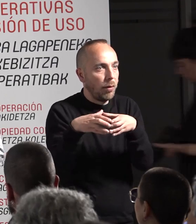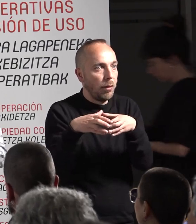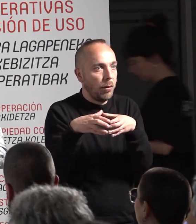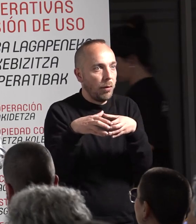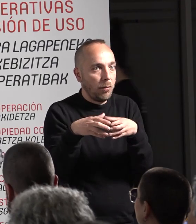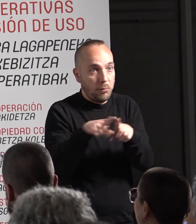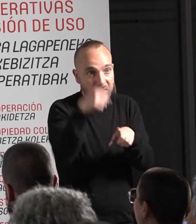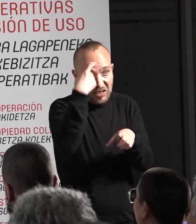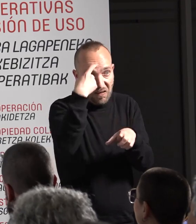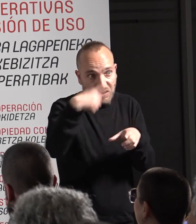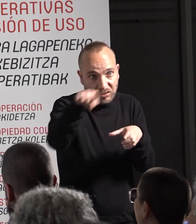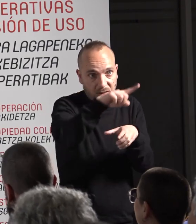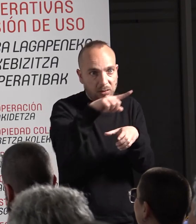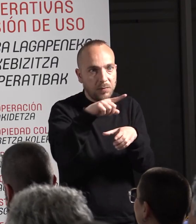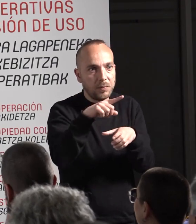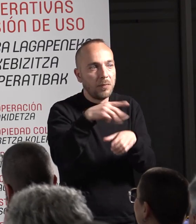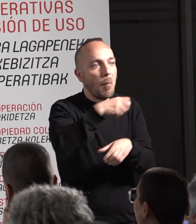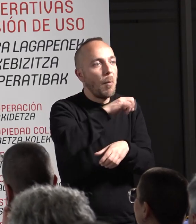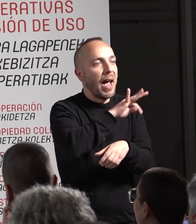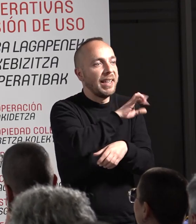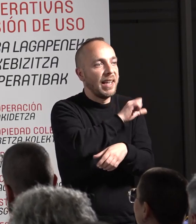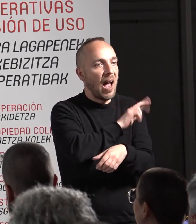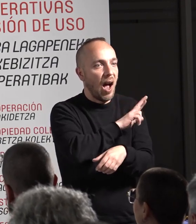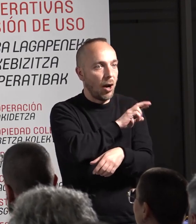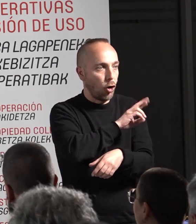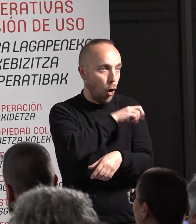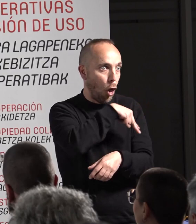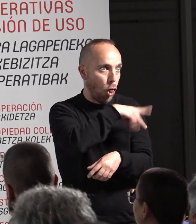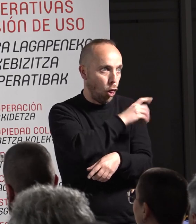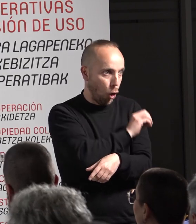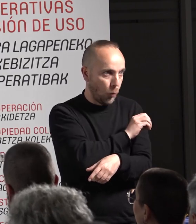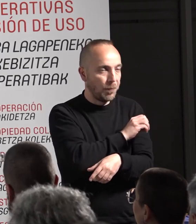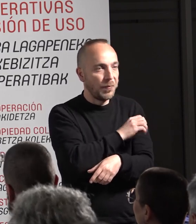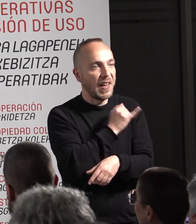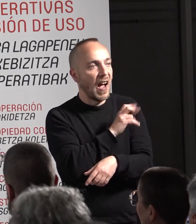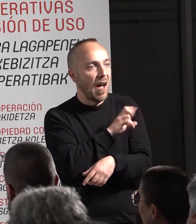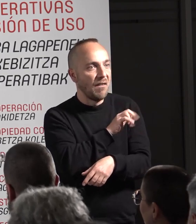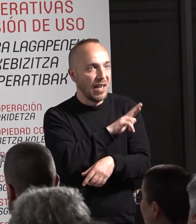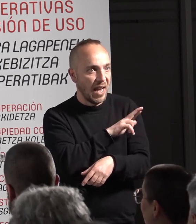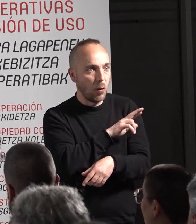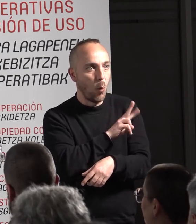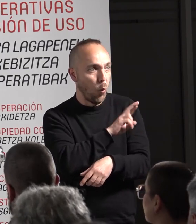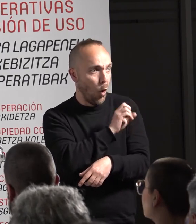muchas de vosotras sabéis, tanto Maite Arrondo como Javier Burón, pues formaron parte esencial del